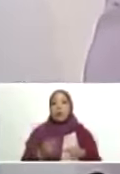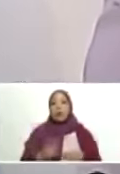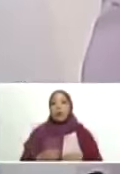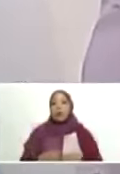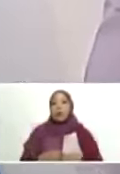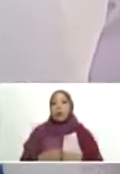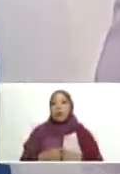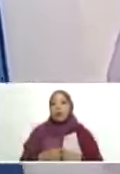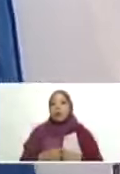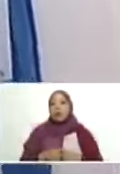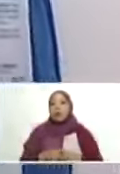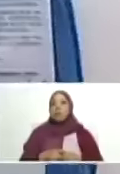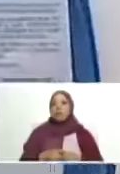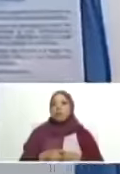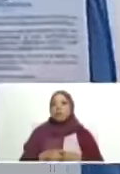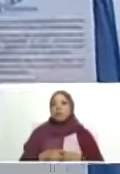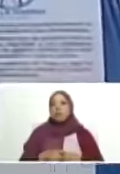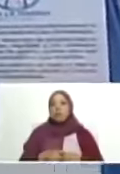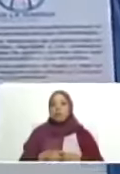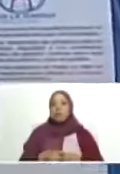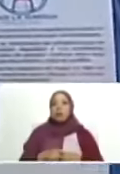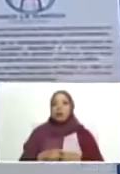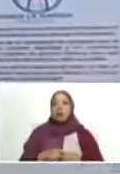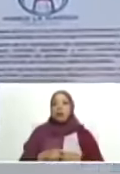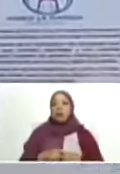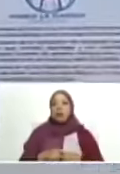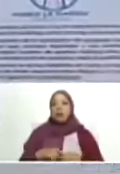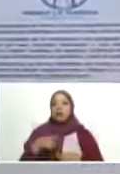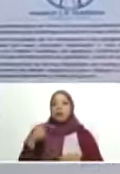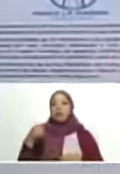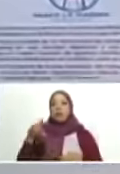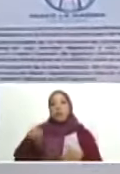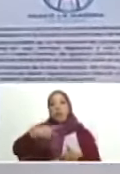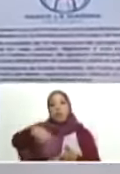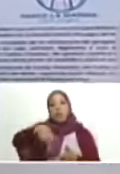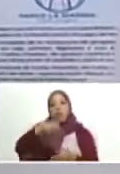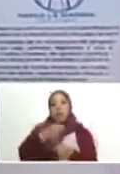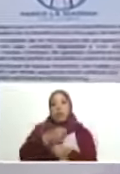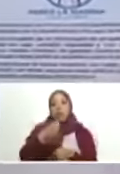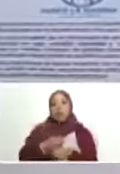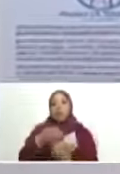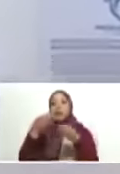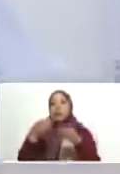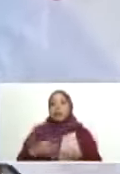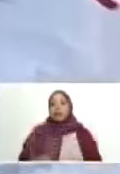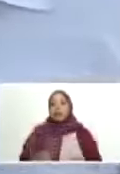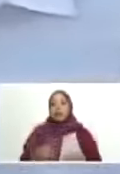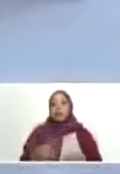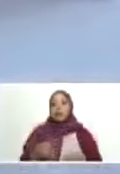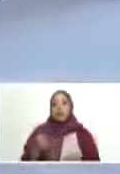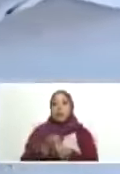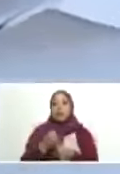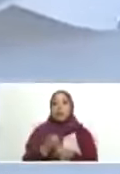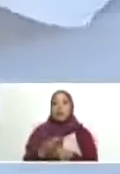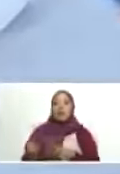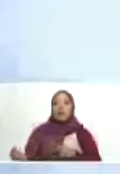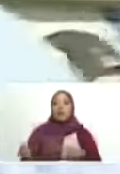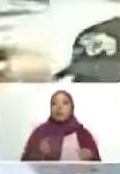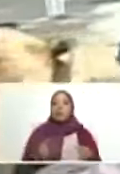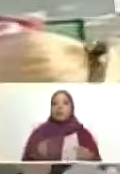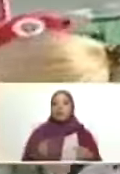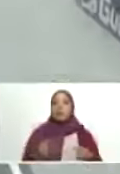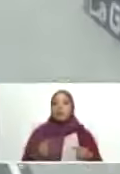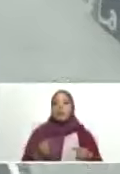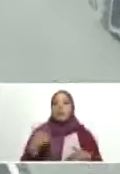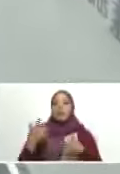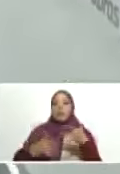¿Ah? Correcto, bueno, y ahora vamos a ver el baile. Por acá, presidente. Danzas nacionalistas de La Guaira, porque todo hay que hacerlo